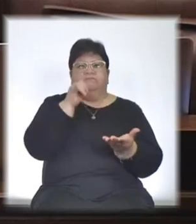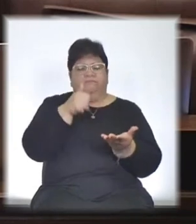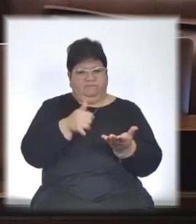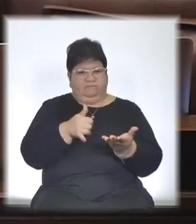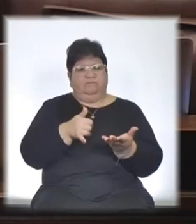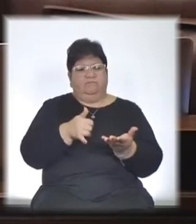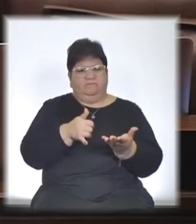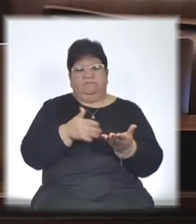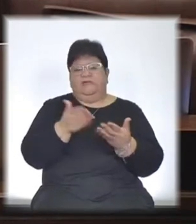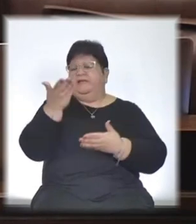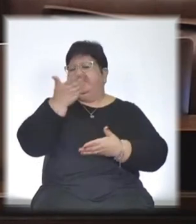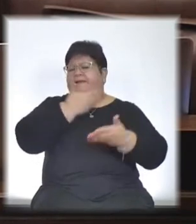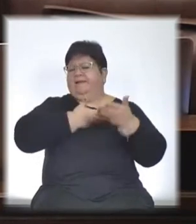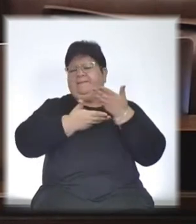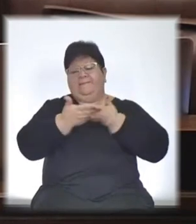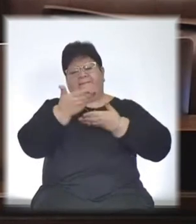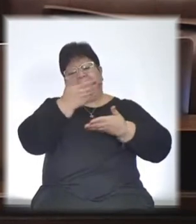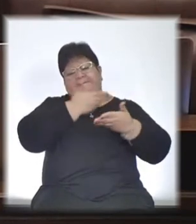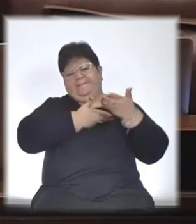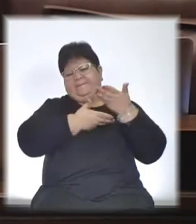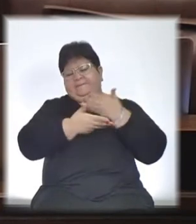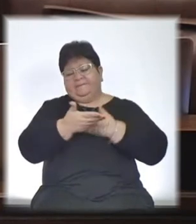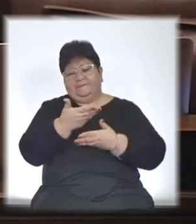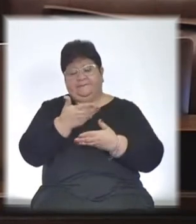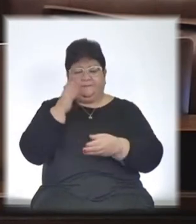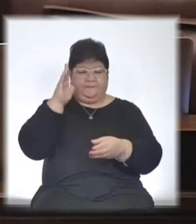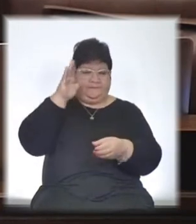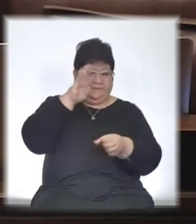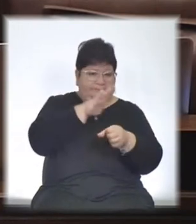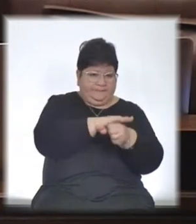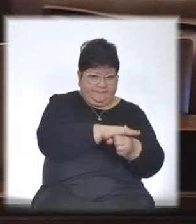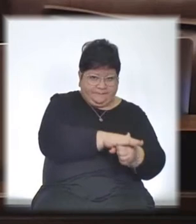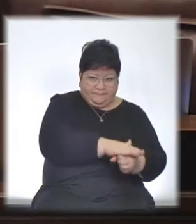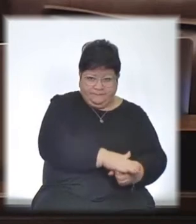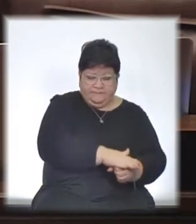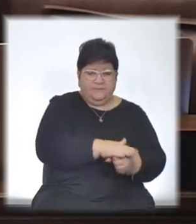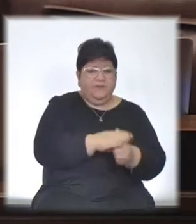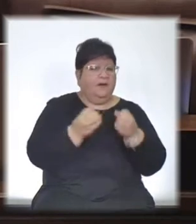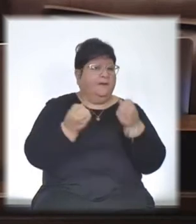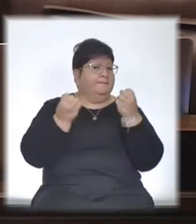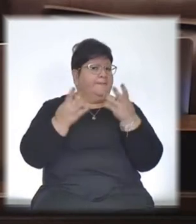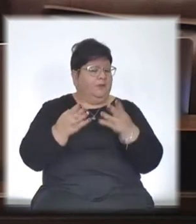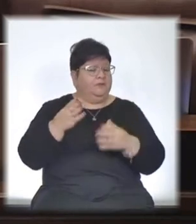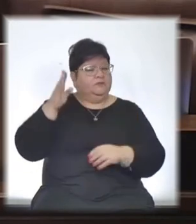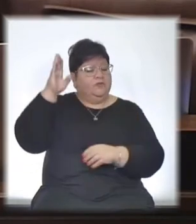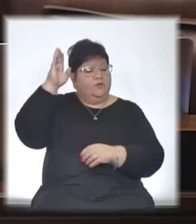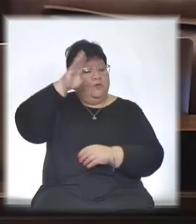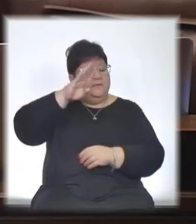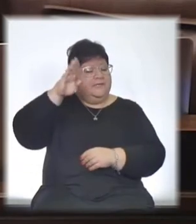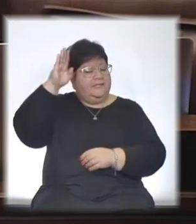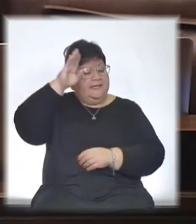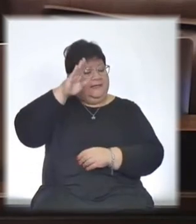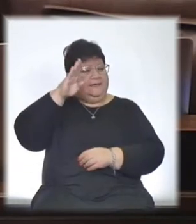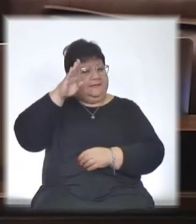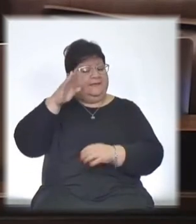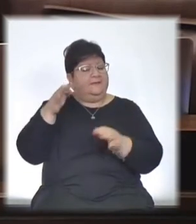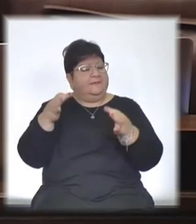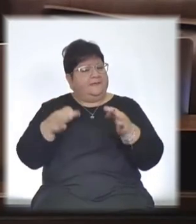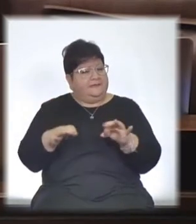inconmensurables acciones represivas. Y por eso, en este homenaje general, a ellas nuestro homenaje particular.